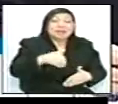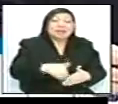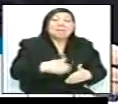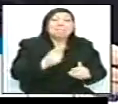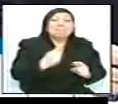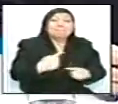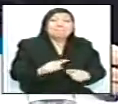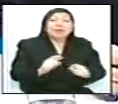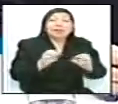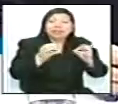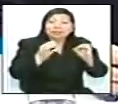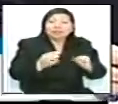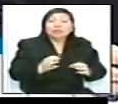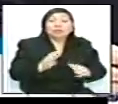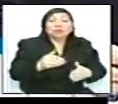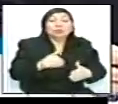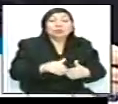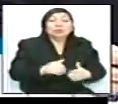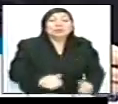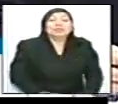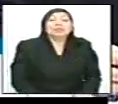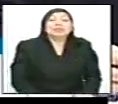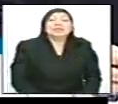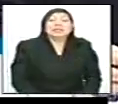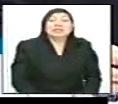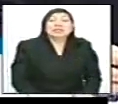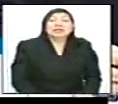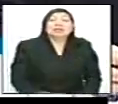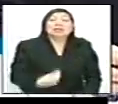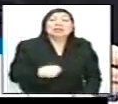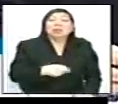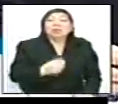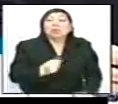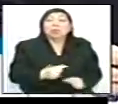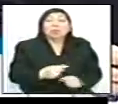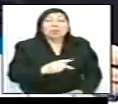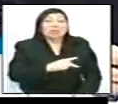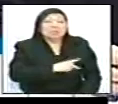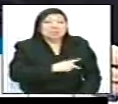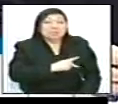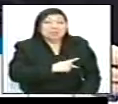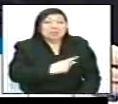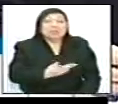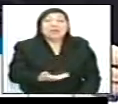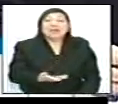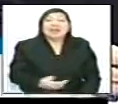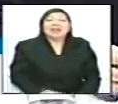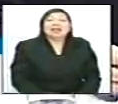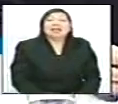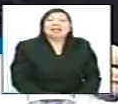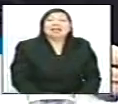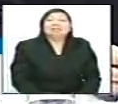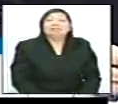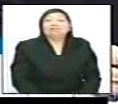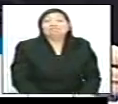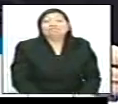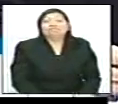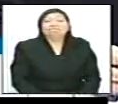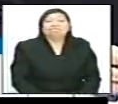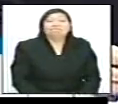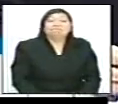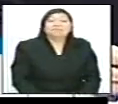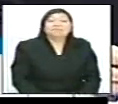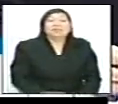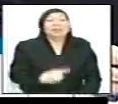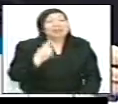para, digamos, asegurarse supuestamente que las otras bancadas como Fuerza Popular, el Partido Fuerza Popular, está de repente,